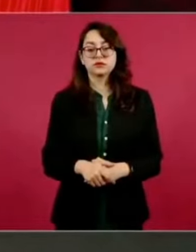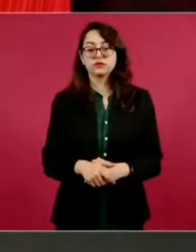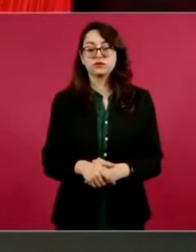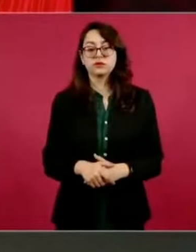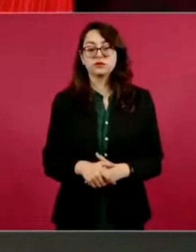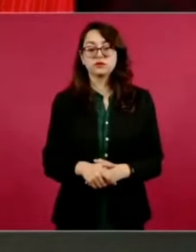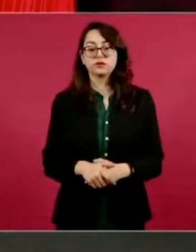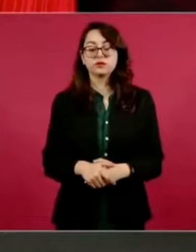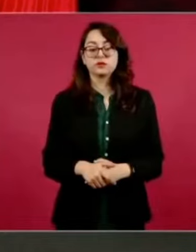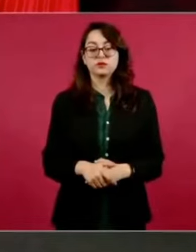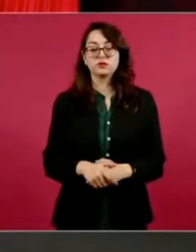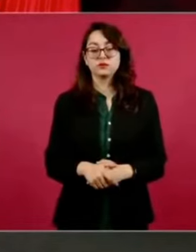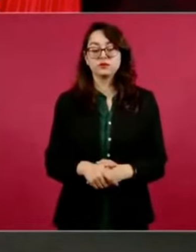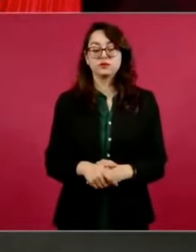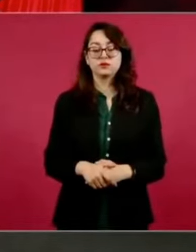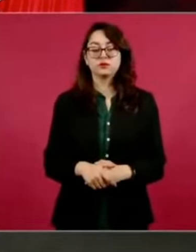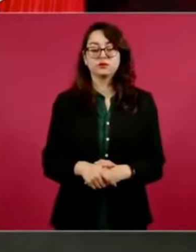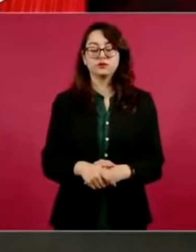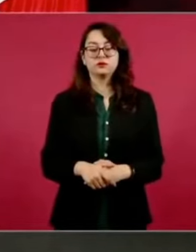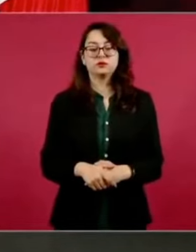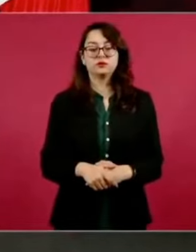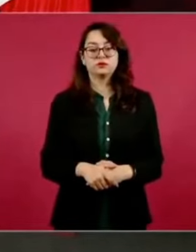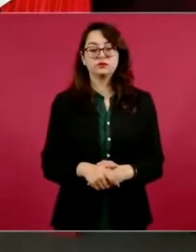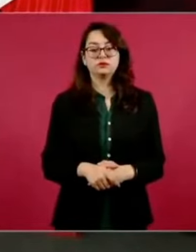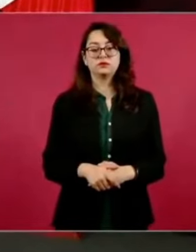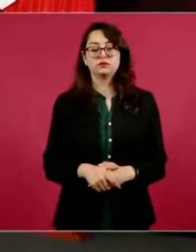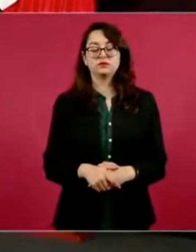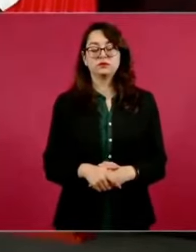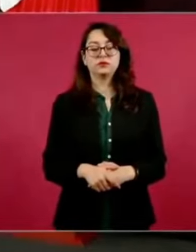en el imaginario